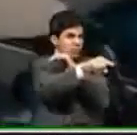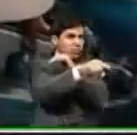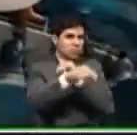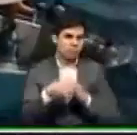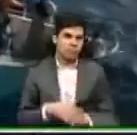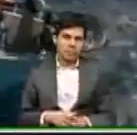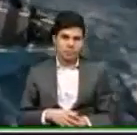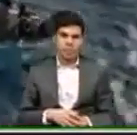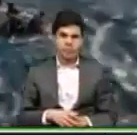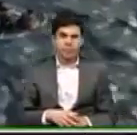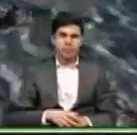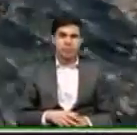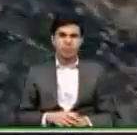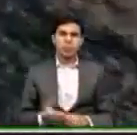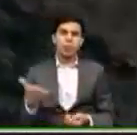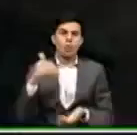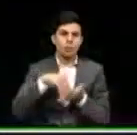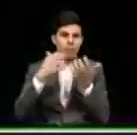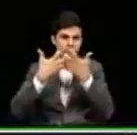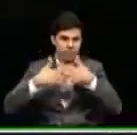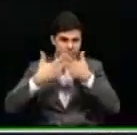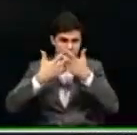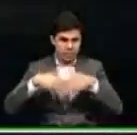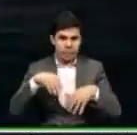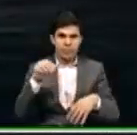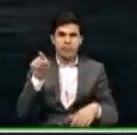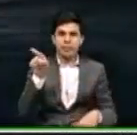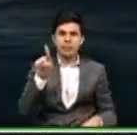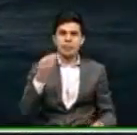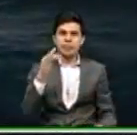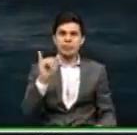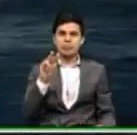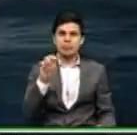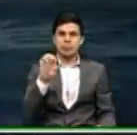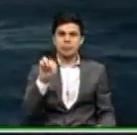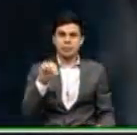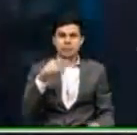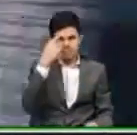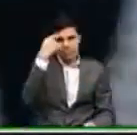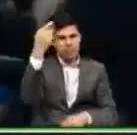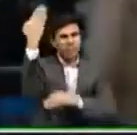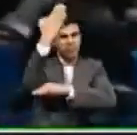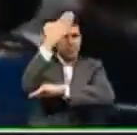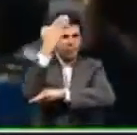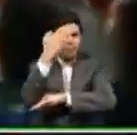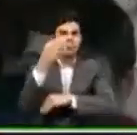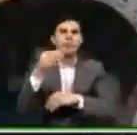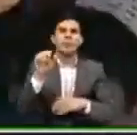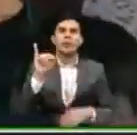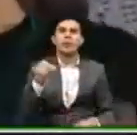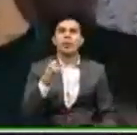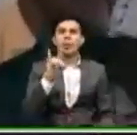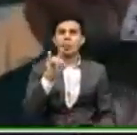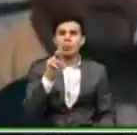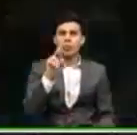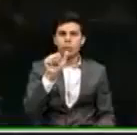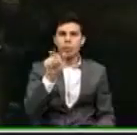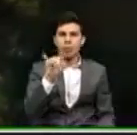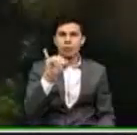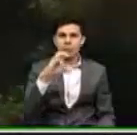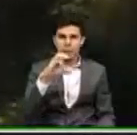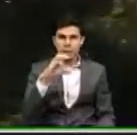Steven Spielberg regresa como productor ejecutivo de la muy esperada siguiente entrega de la innovadora serie del parque jurásico, Jurassic